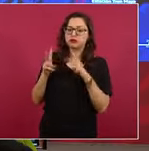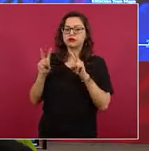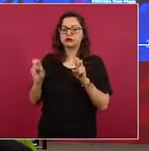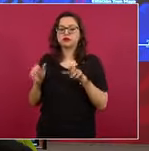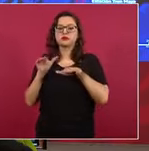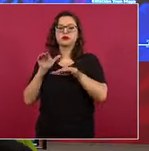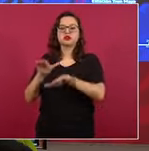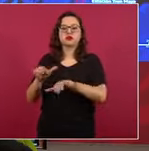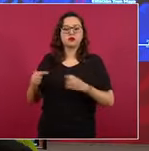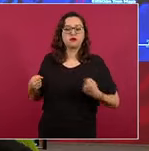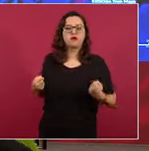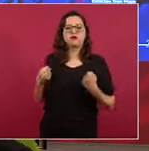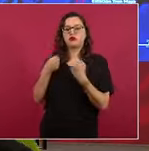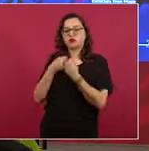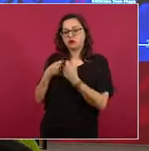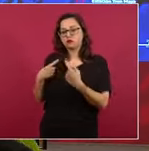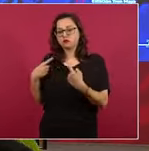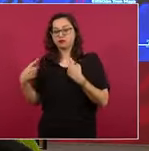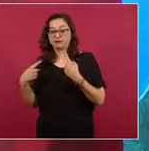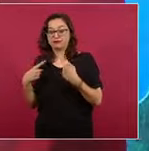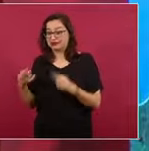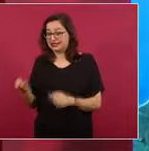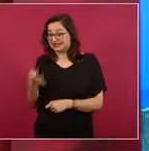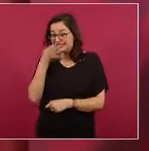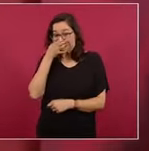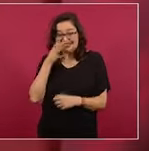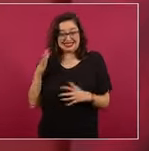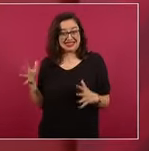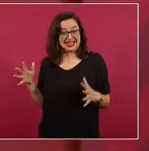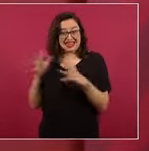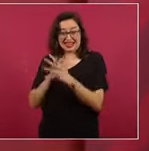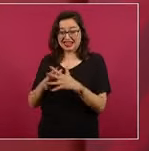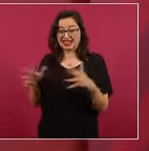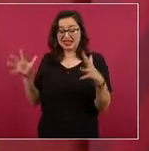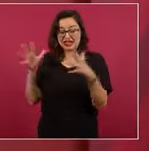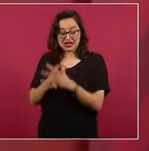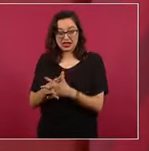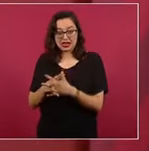estuvo a punto de declararse una guerra entre México y